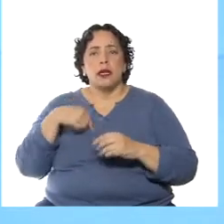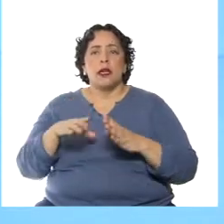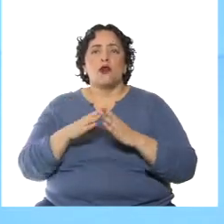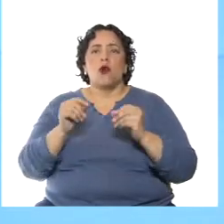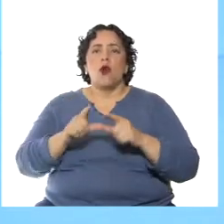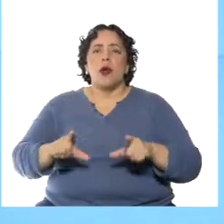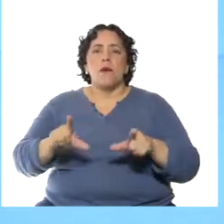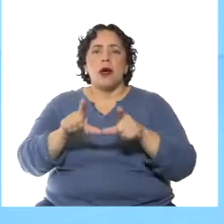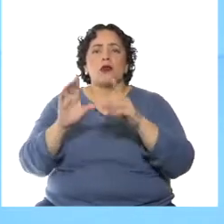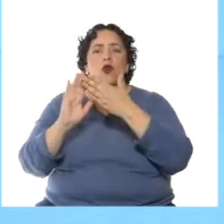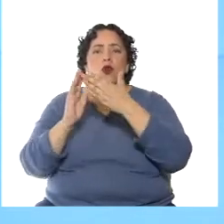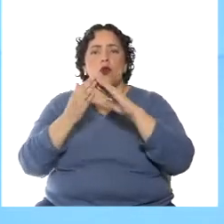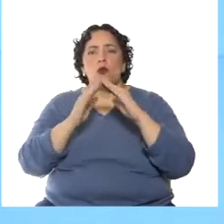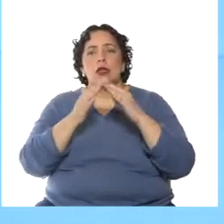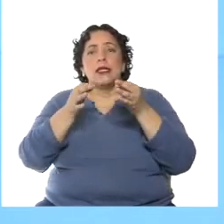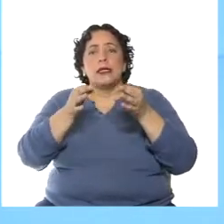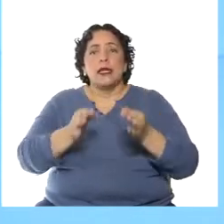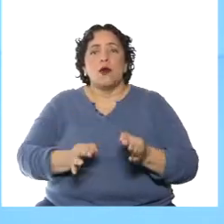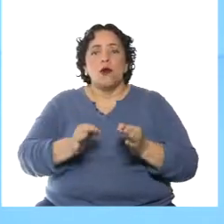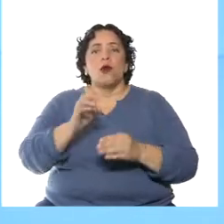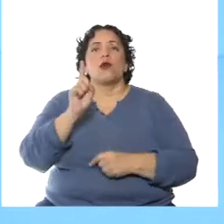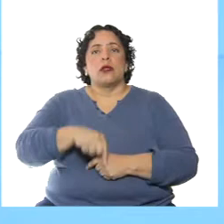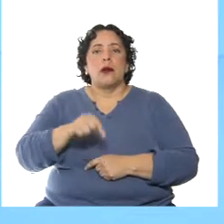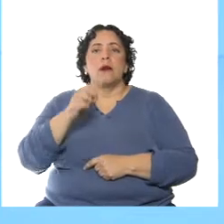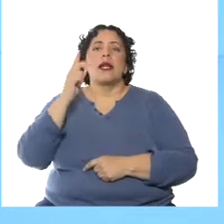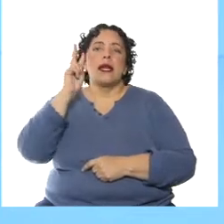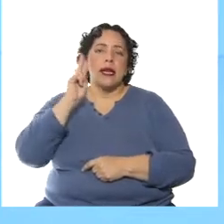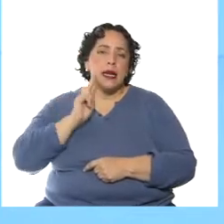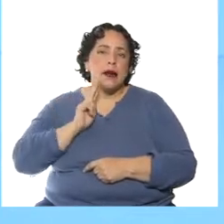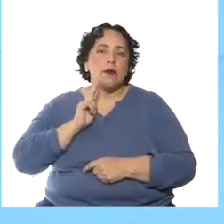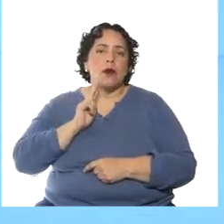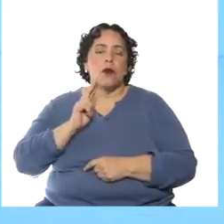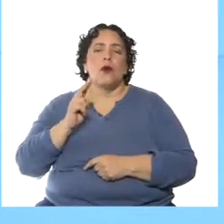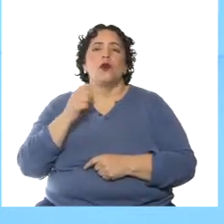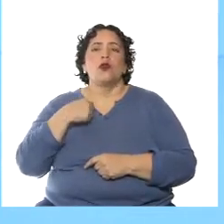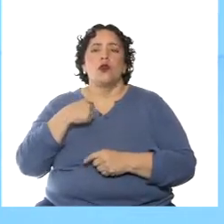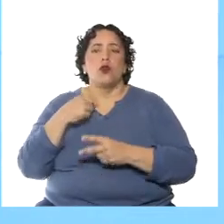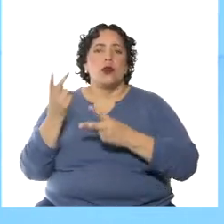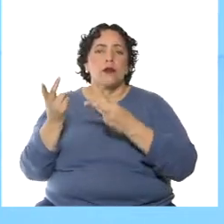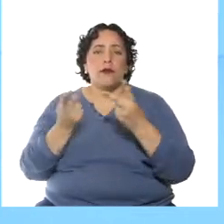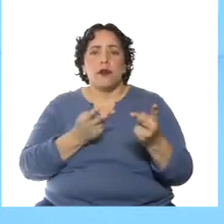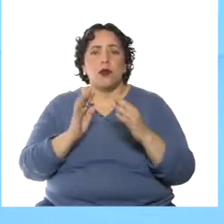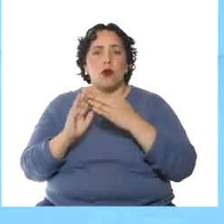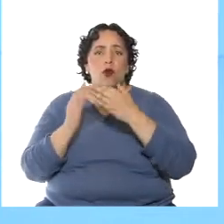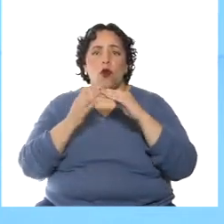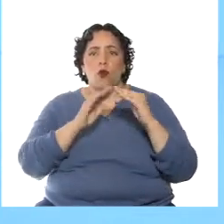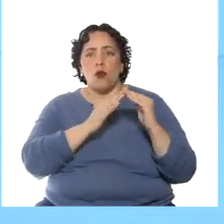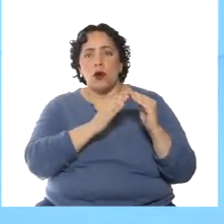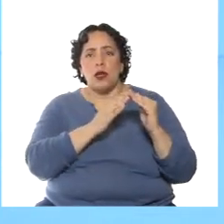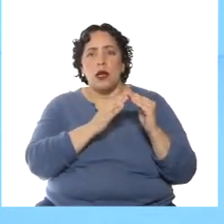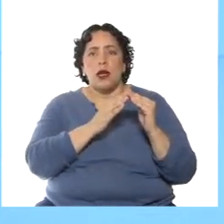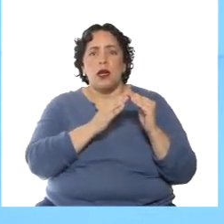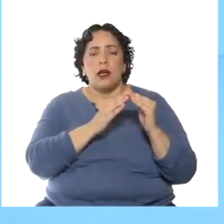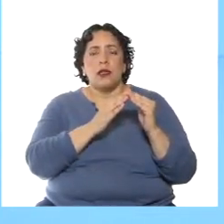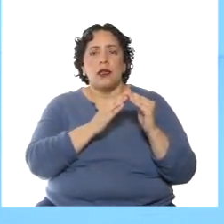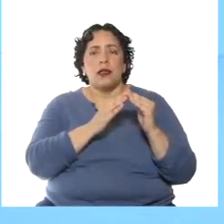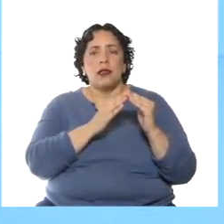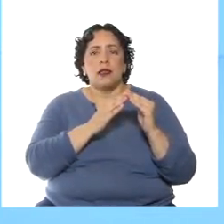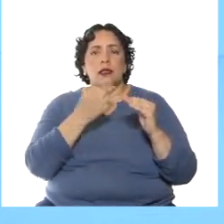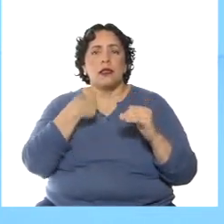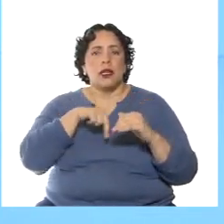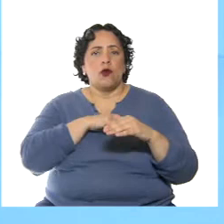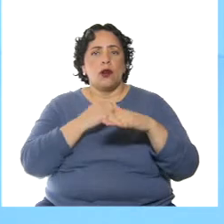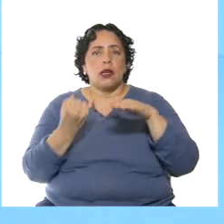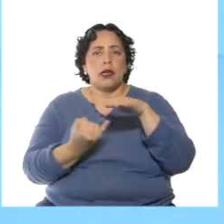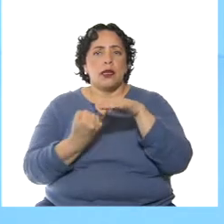espacios en la comunidad seguros y limpios. Y yo invito a las comunidades de cada una de nuestras